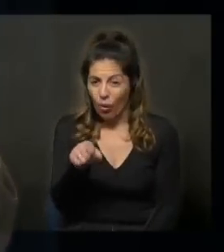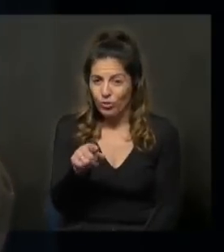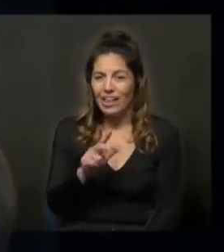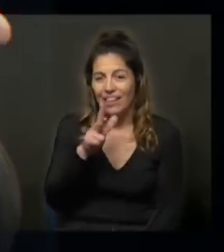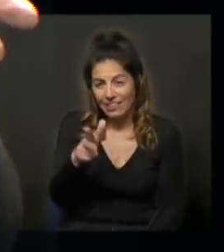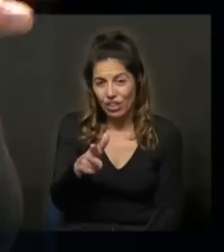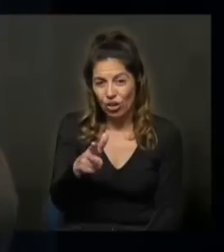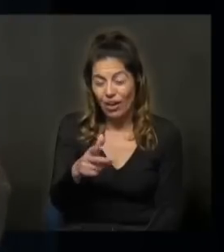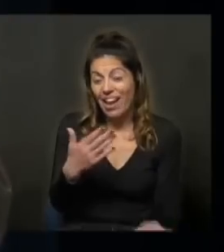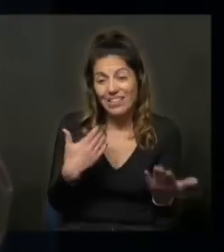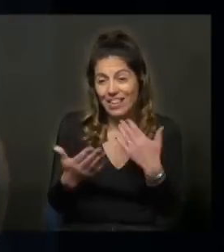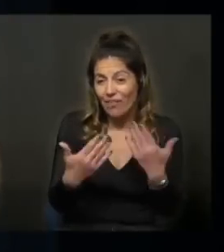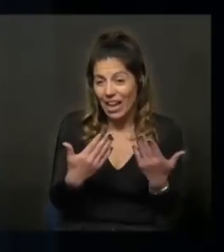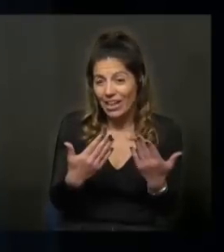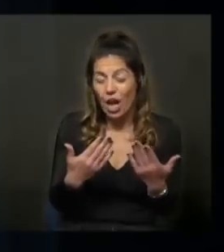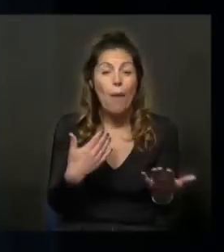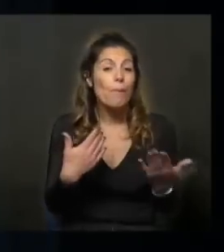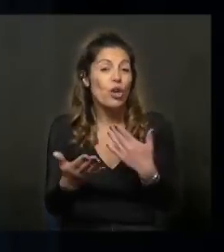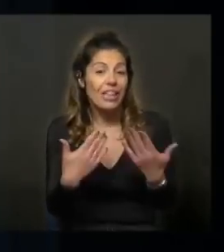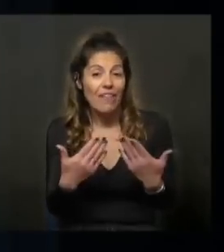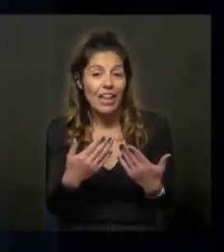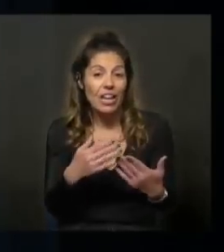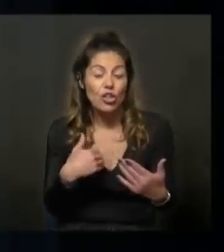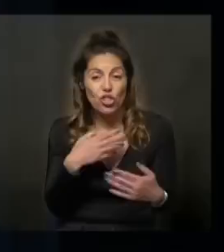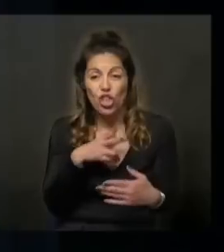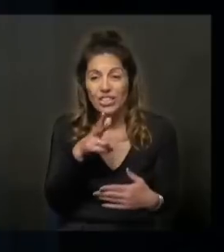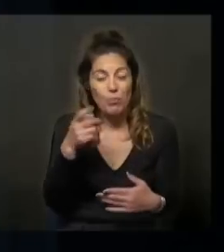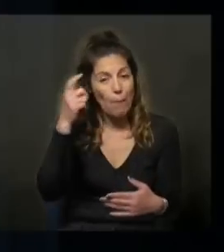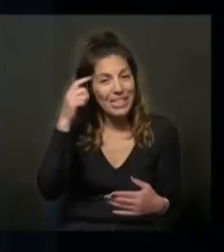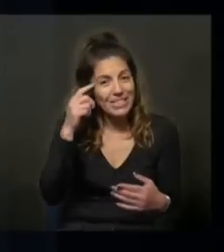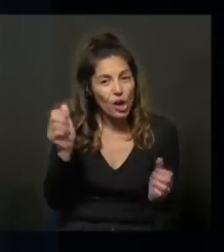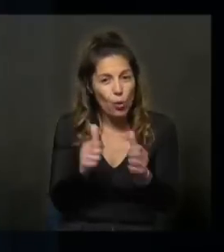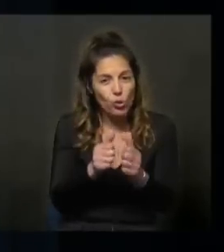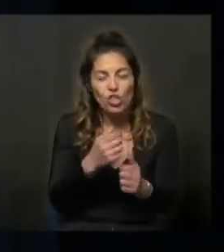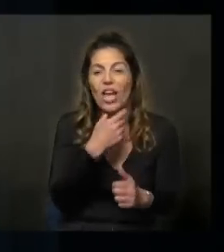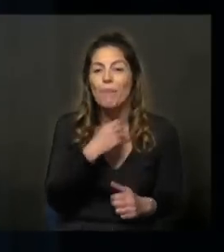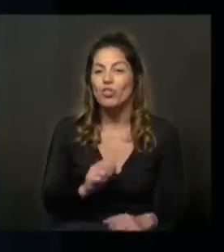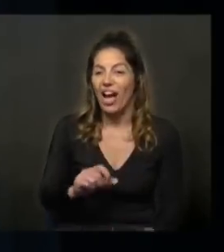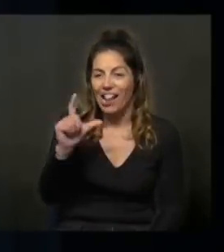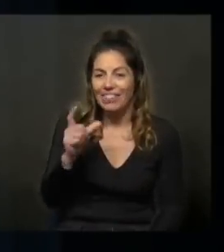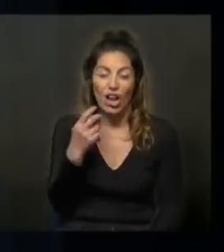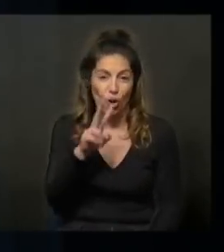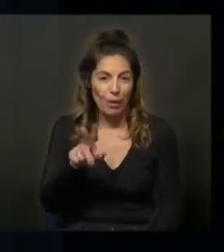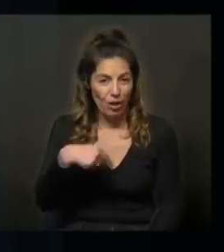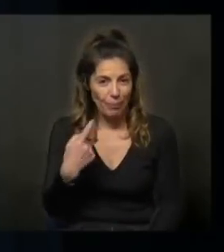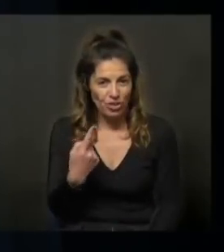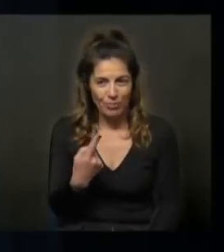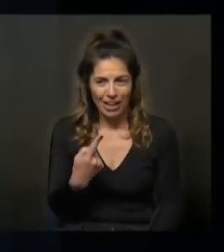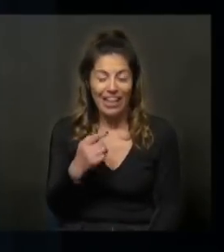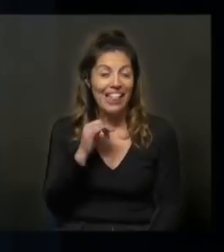les digo que bueno es conversar porque conversar nosotros decimos es pensar juntos en voz muy bien hasta la próxima nos